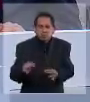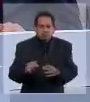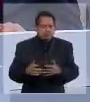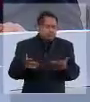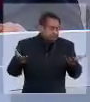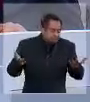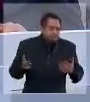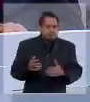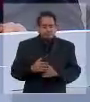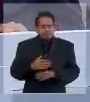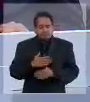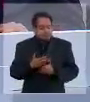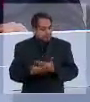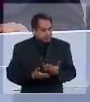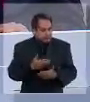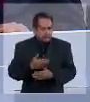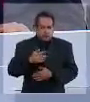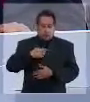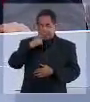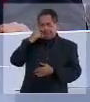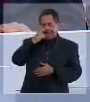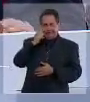pobremente, sin presumir,